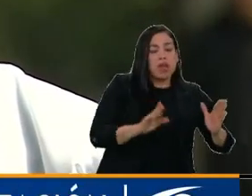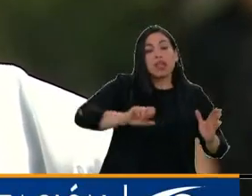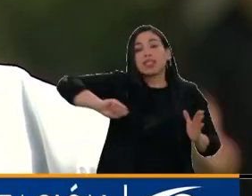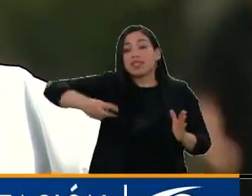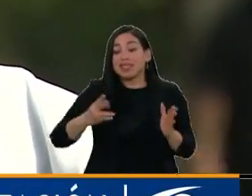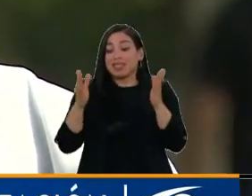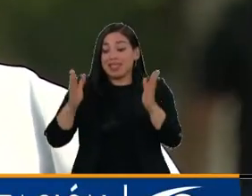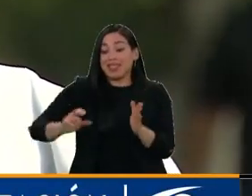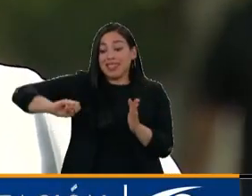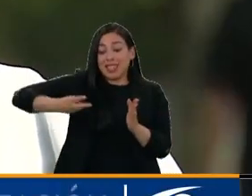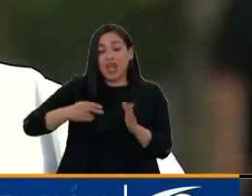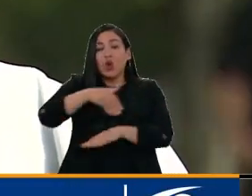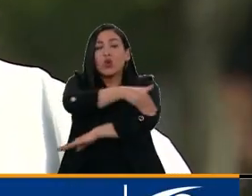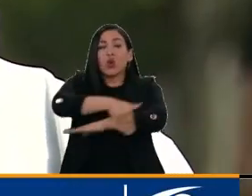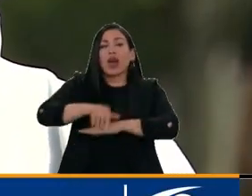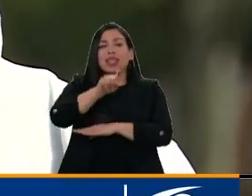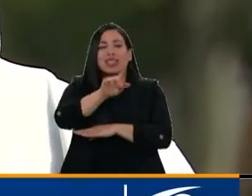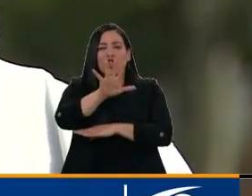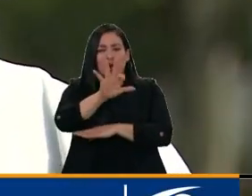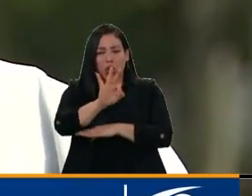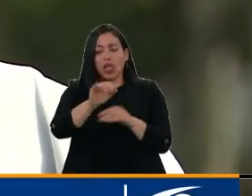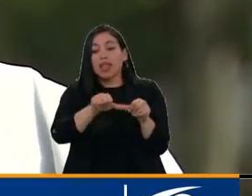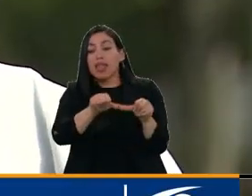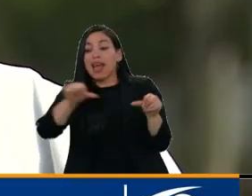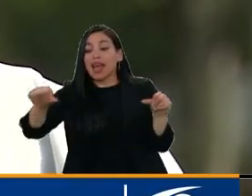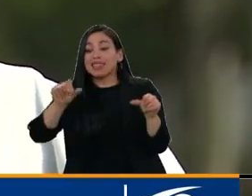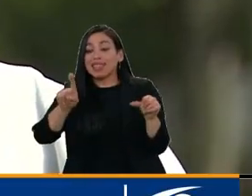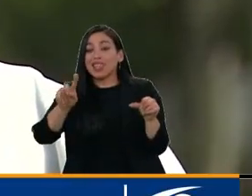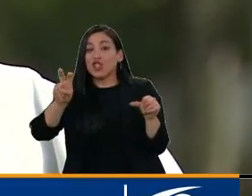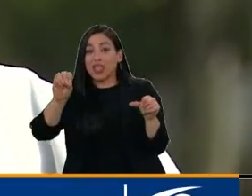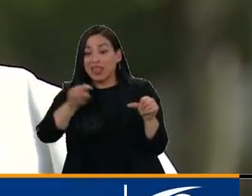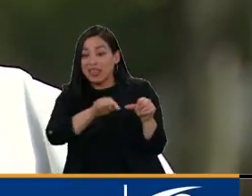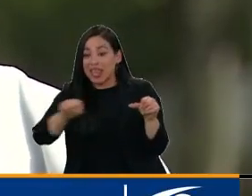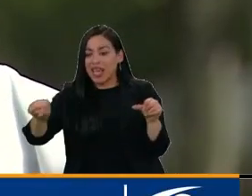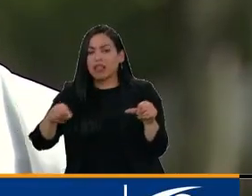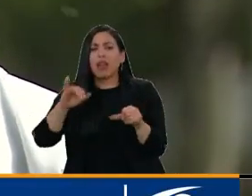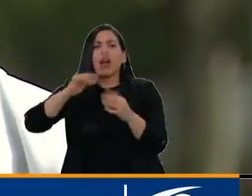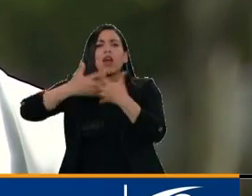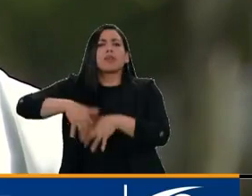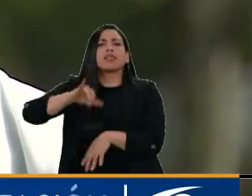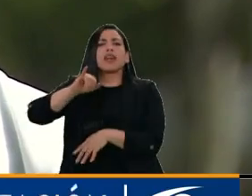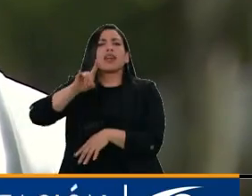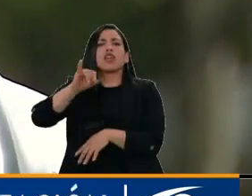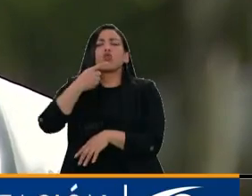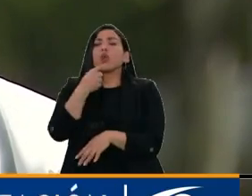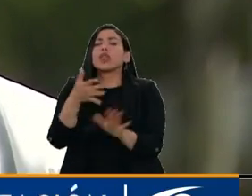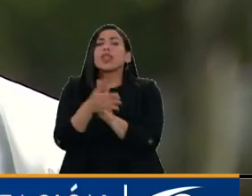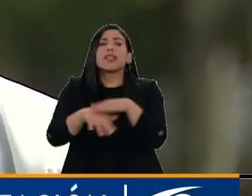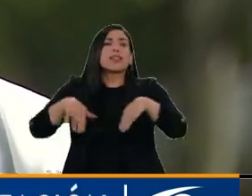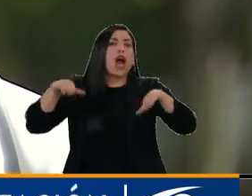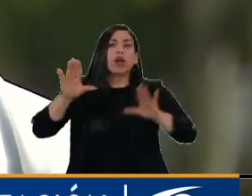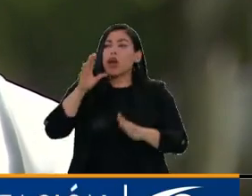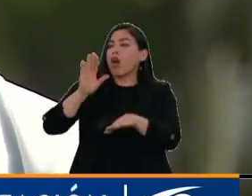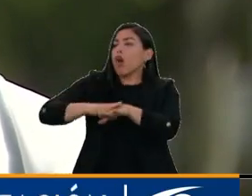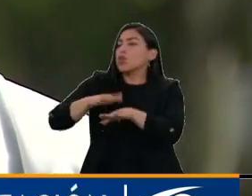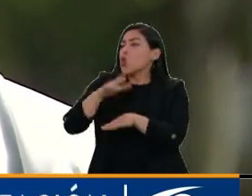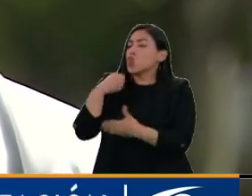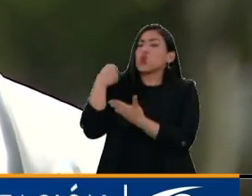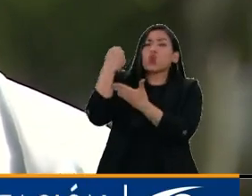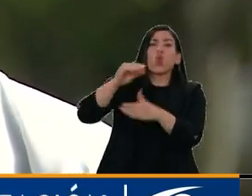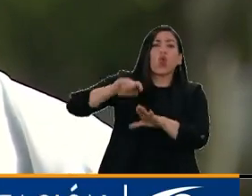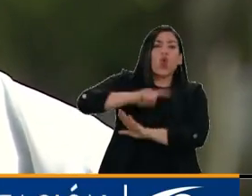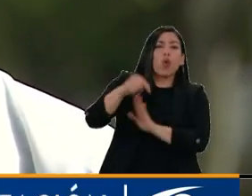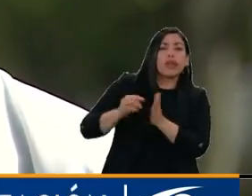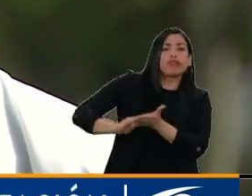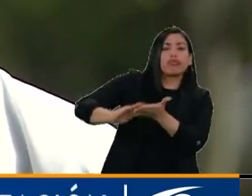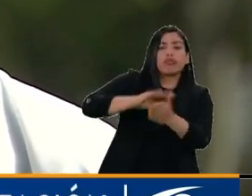calle 153 a calle 170, el IDU nos ha informado que no tienen los recursos para la ejecución